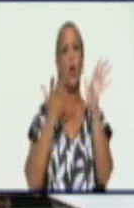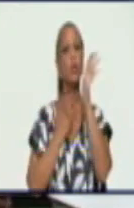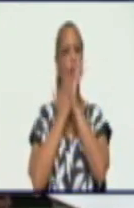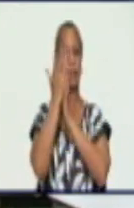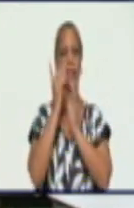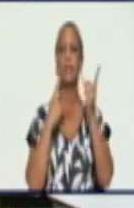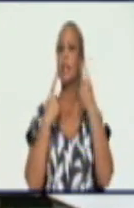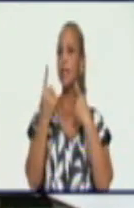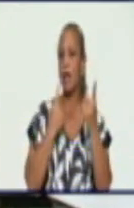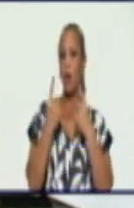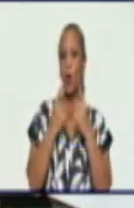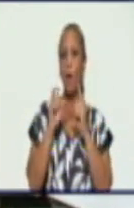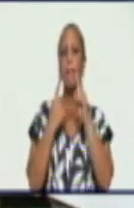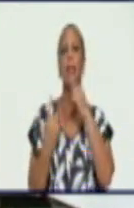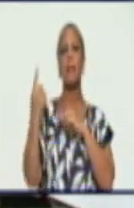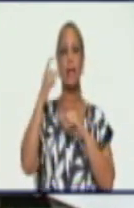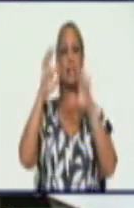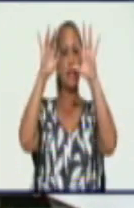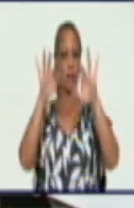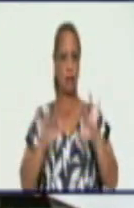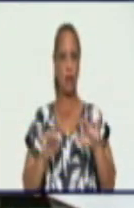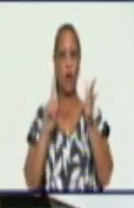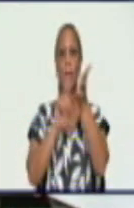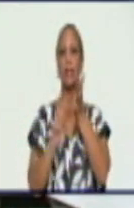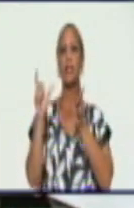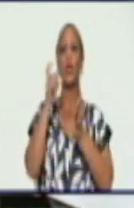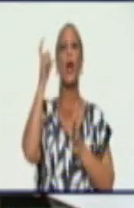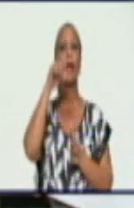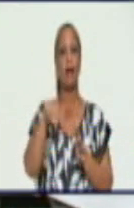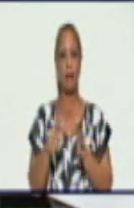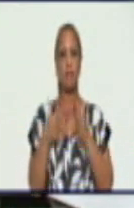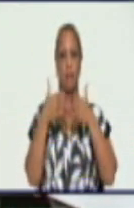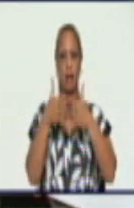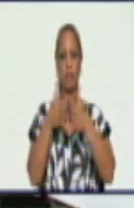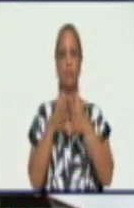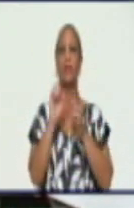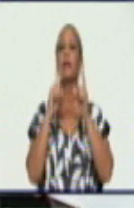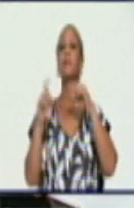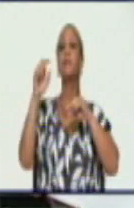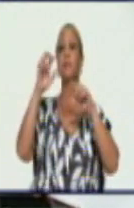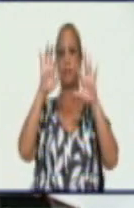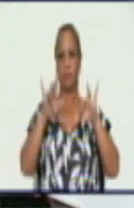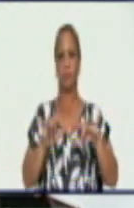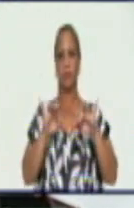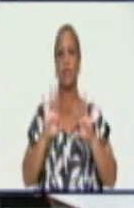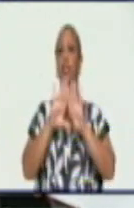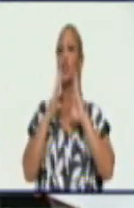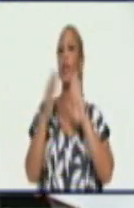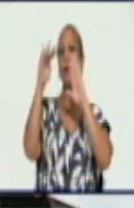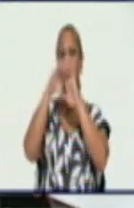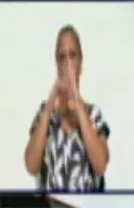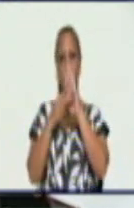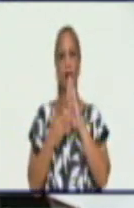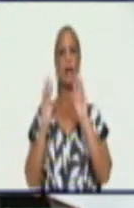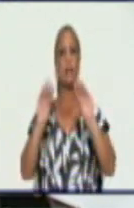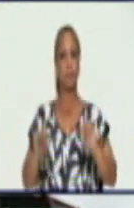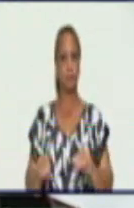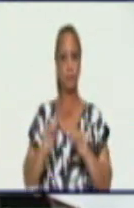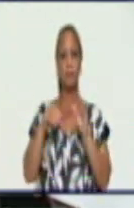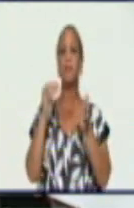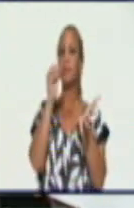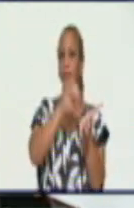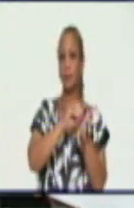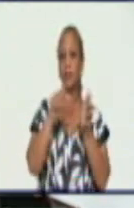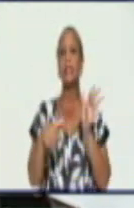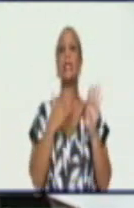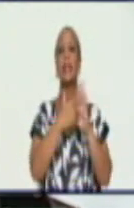al diálogo con nuestro primer secretario del partido en granma el compañero federico hernández hernández y las medidas que se adoptan desde este lunes en